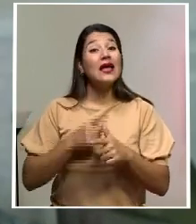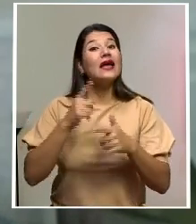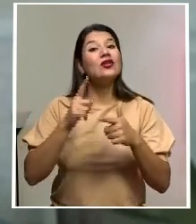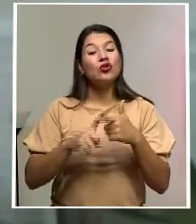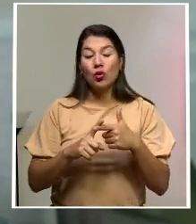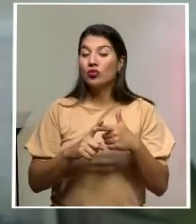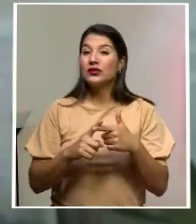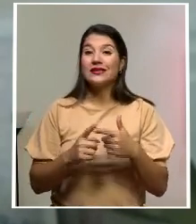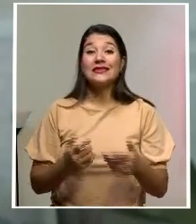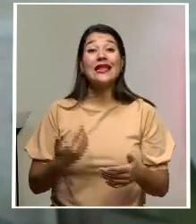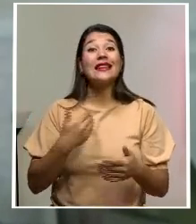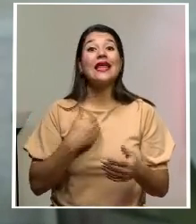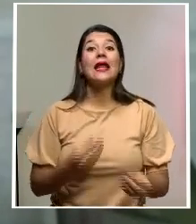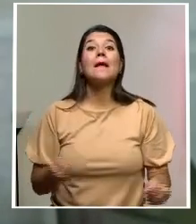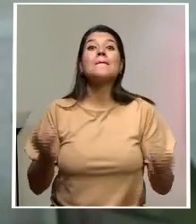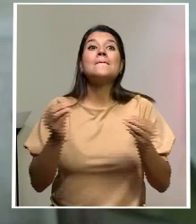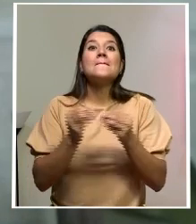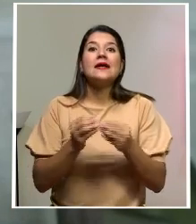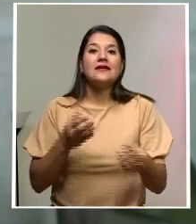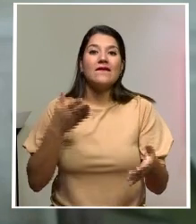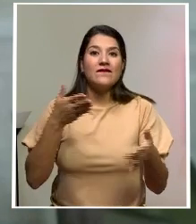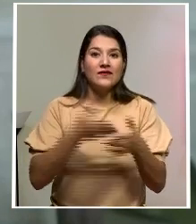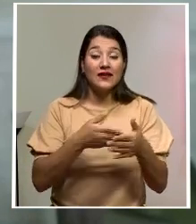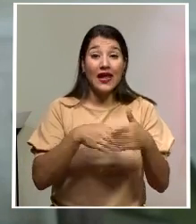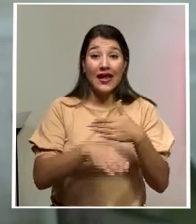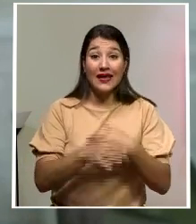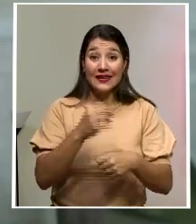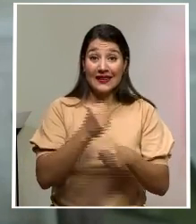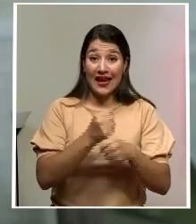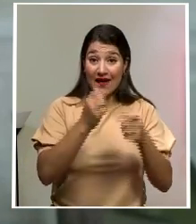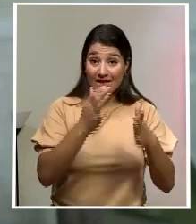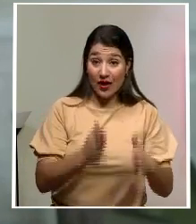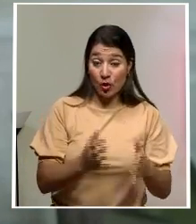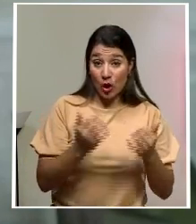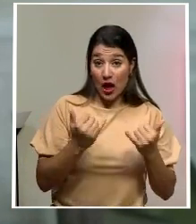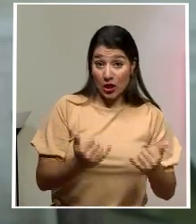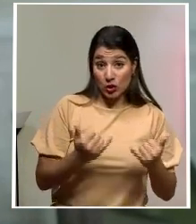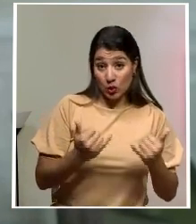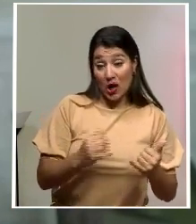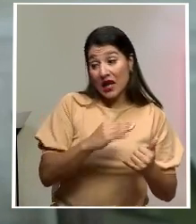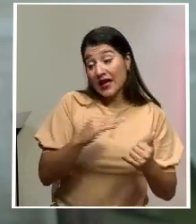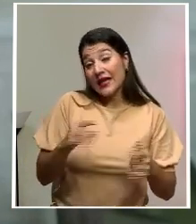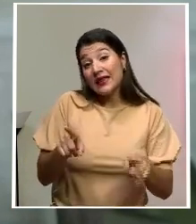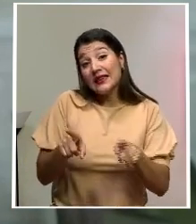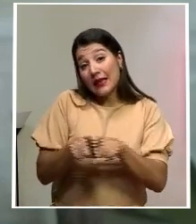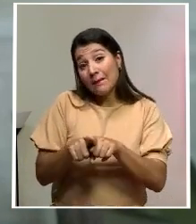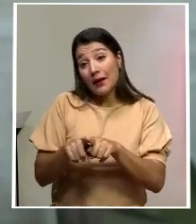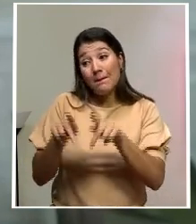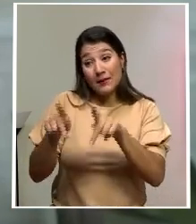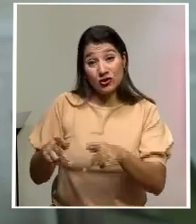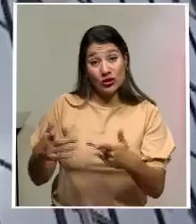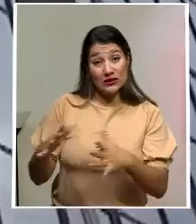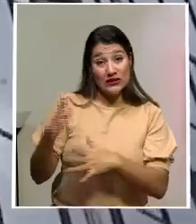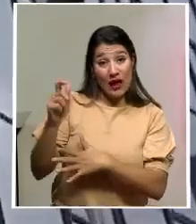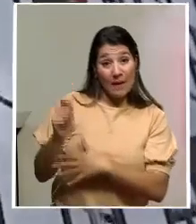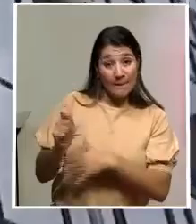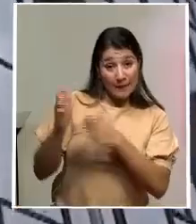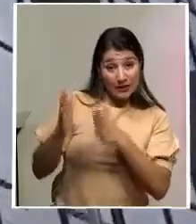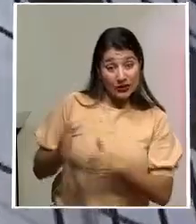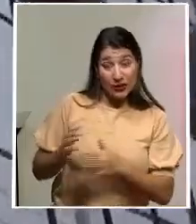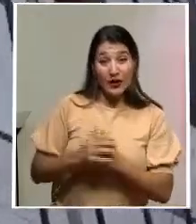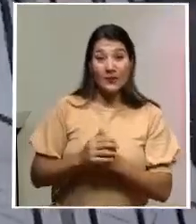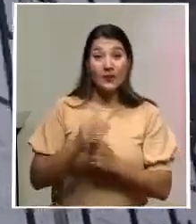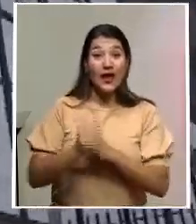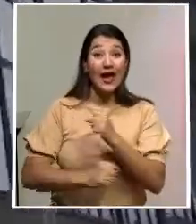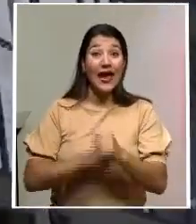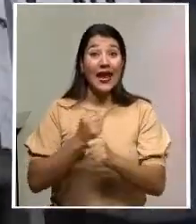un impacto mayor sobre los trabajadores actuales y posiblemente sobre las personas que ya han sido pensionadas. En el